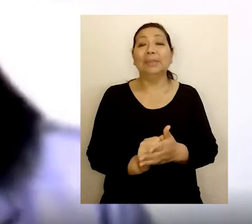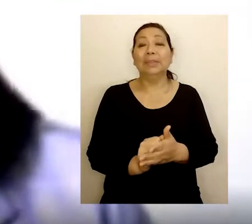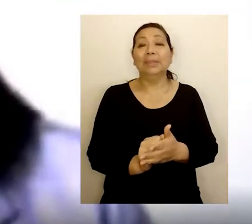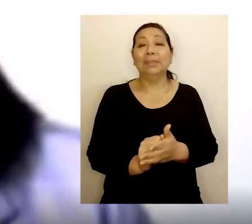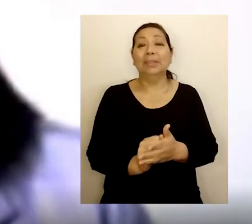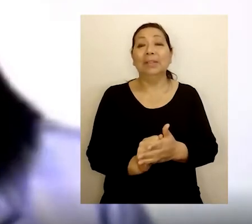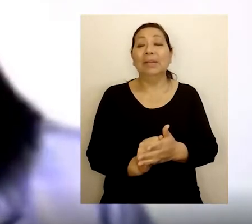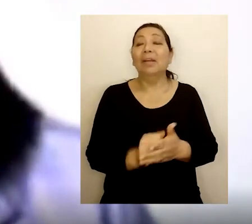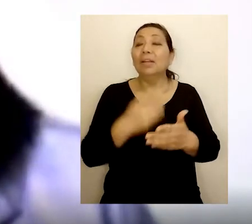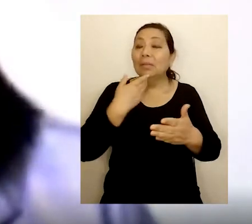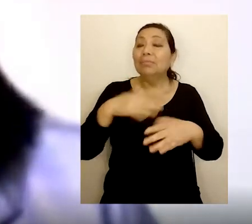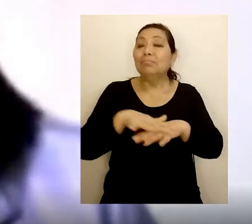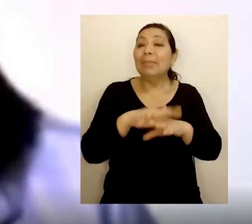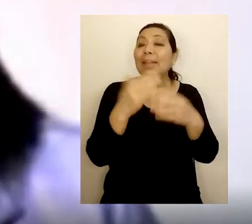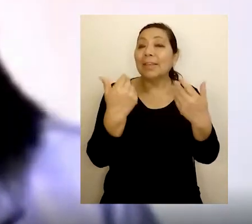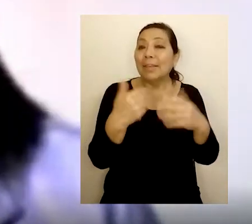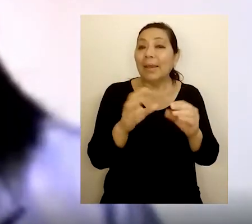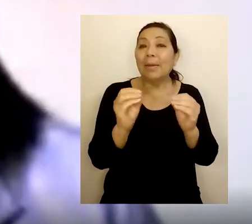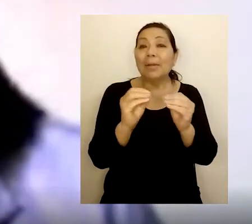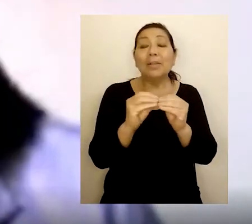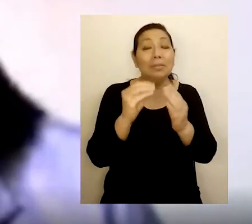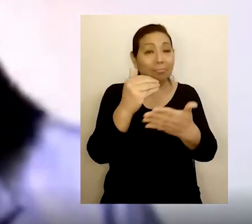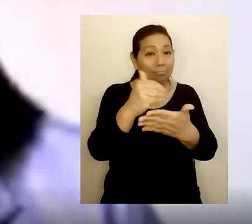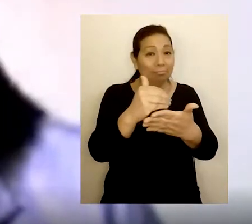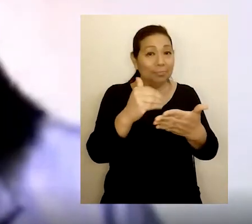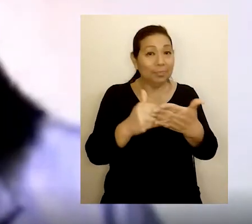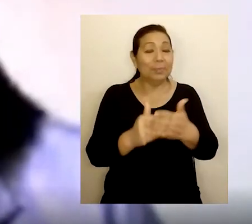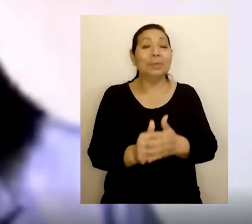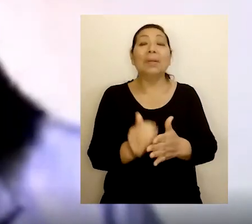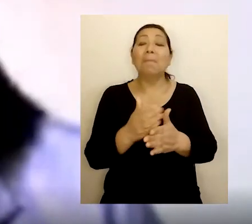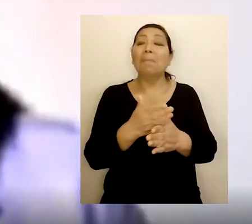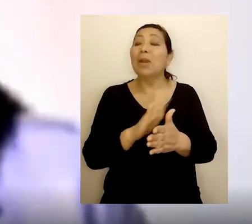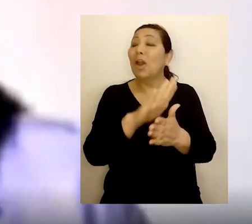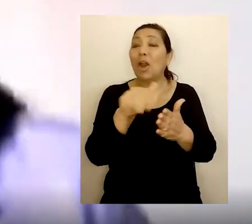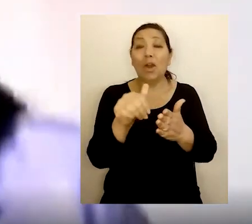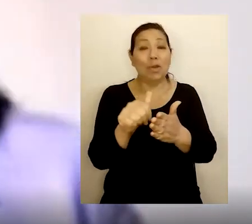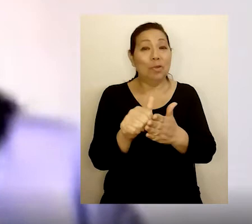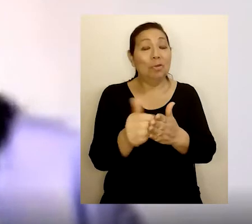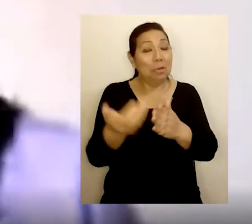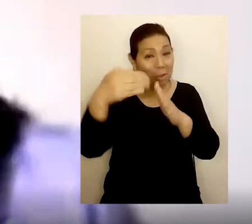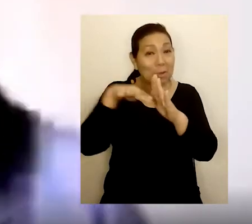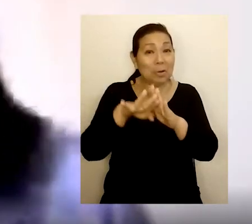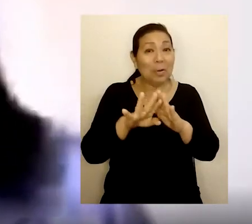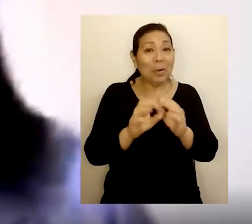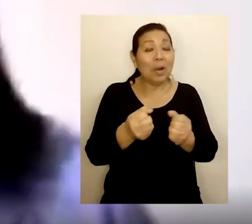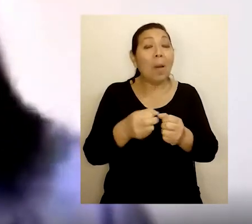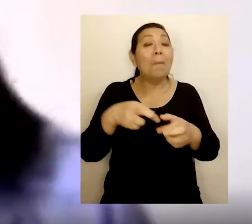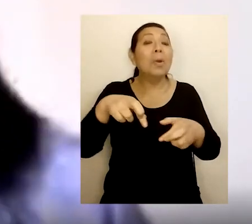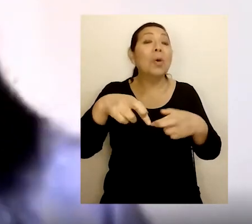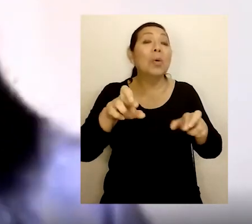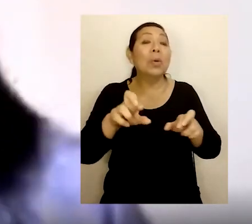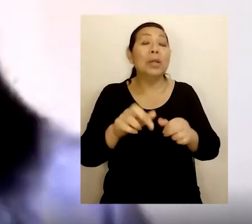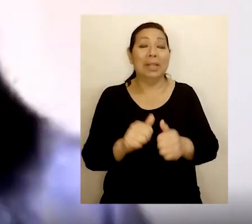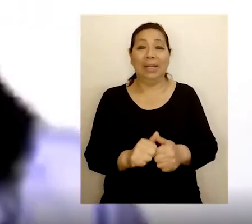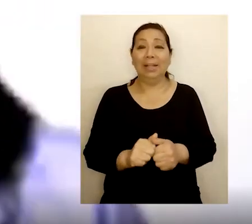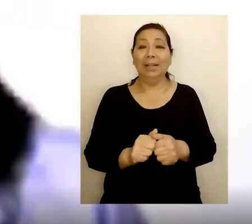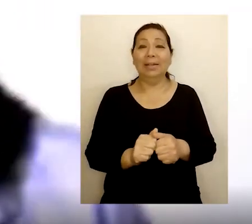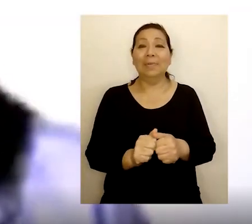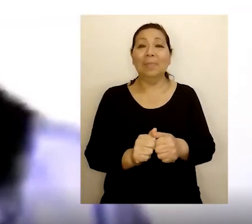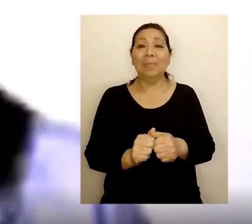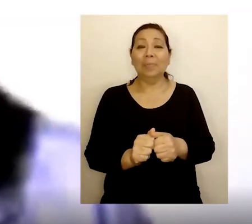previa se tramitó y se notificó a las partes, a todas las partes, incluido a la Procuraduría de